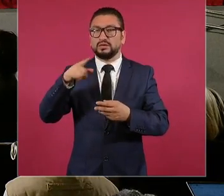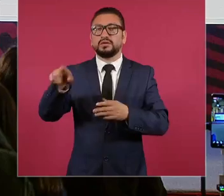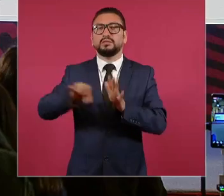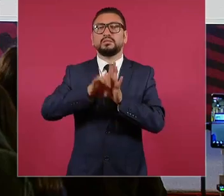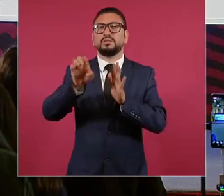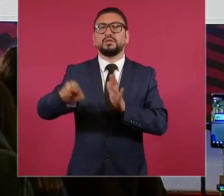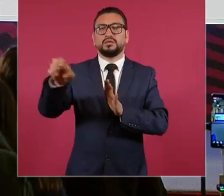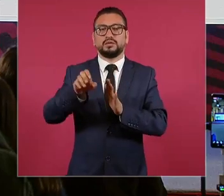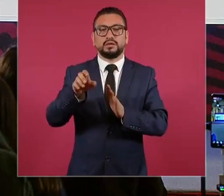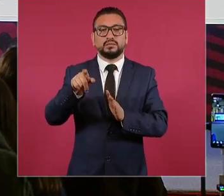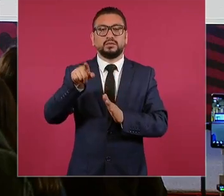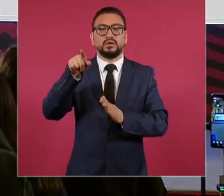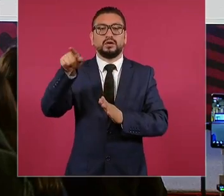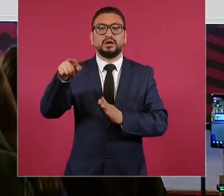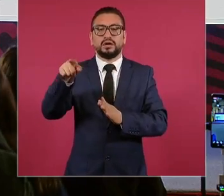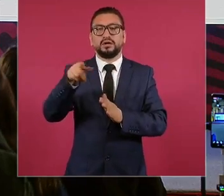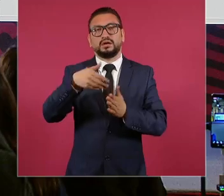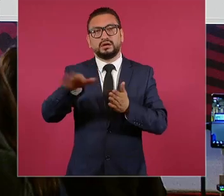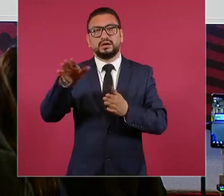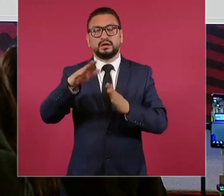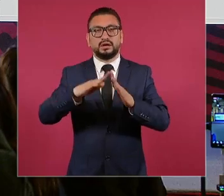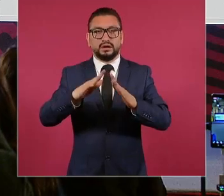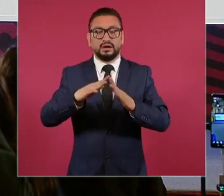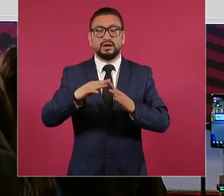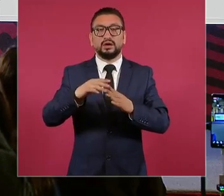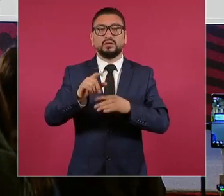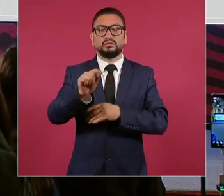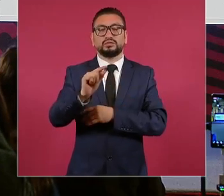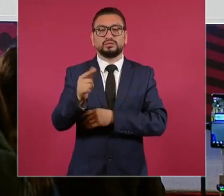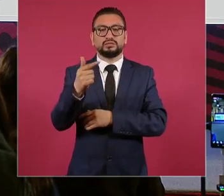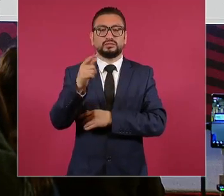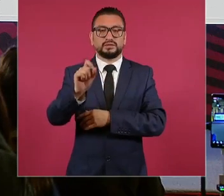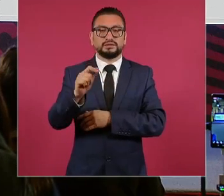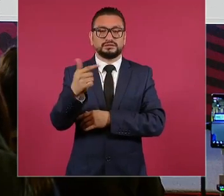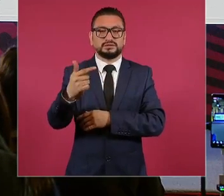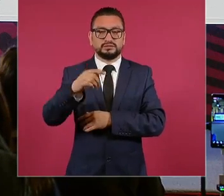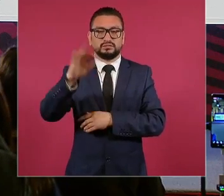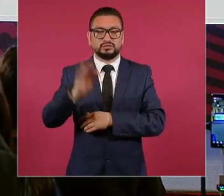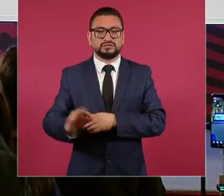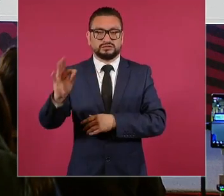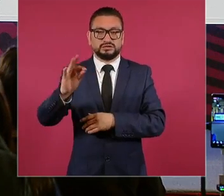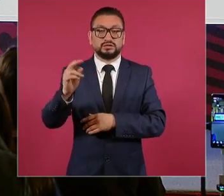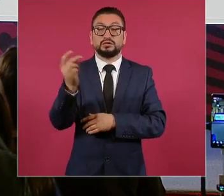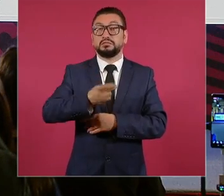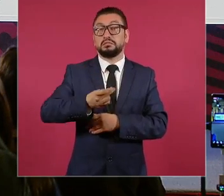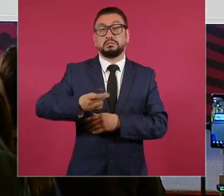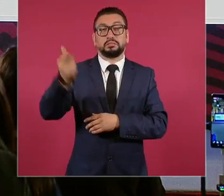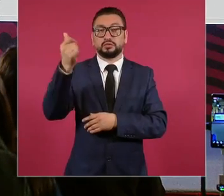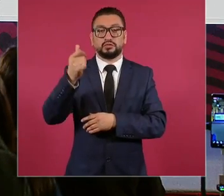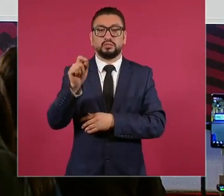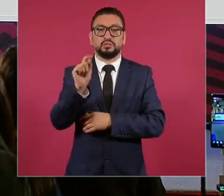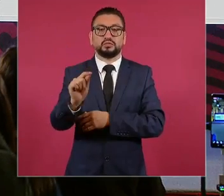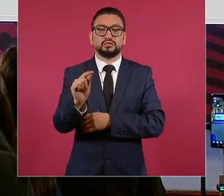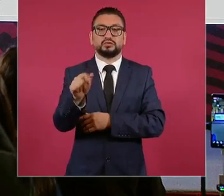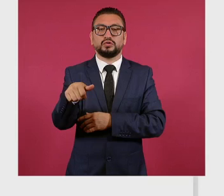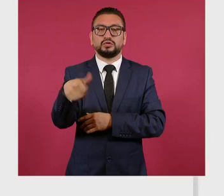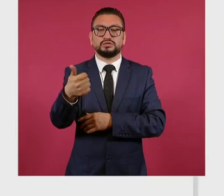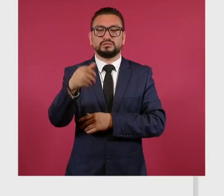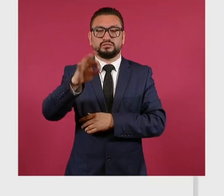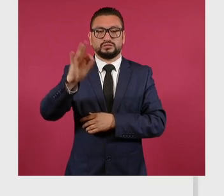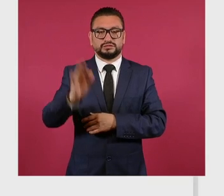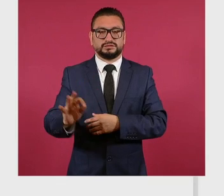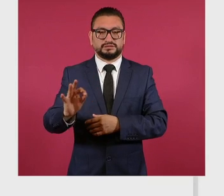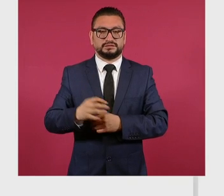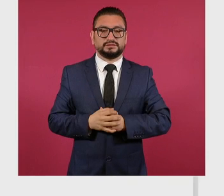punto veintisiete por ciento del total de quejas. Destituciones, punto once por